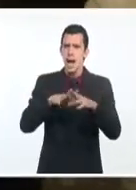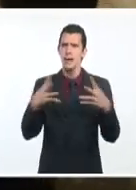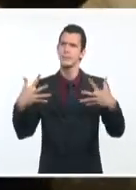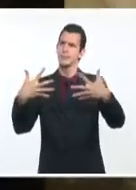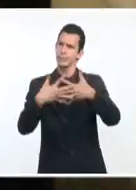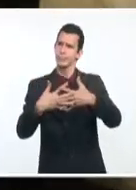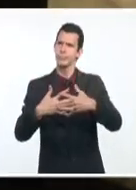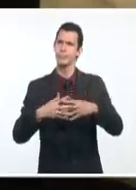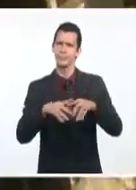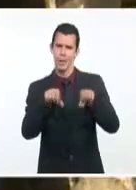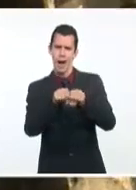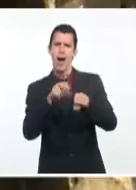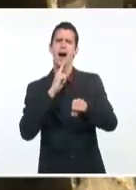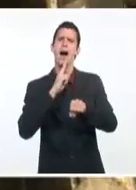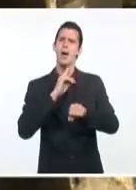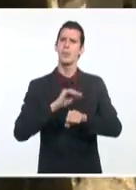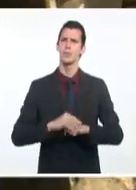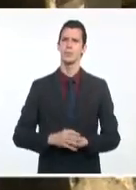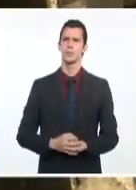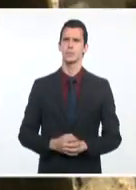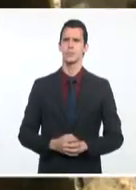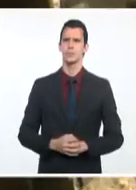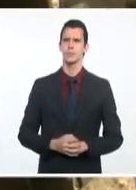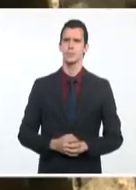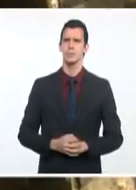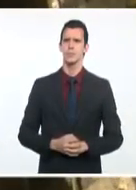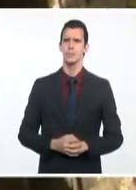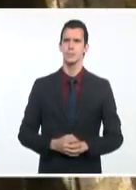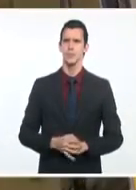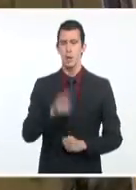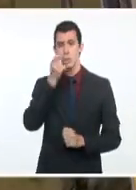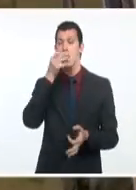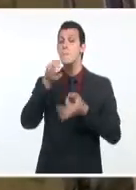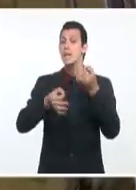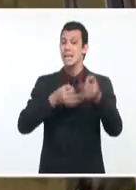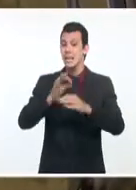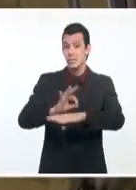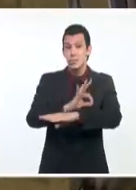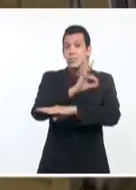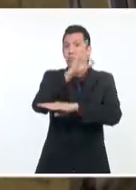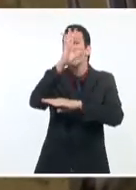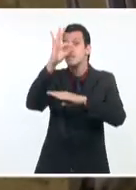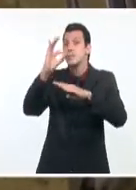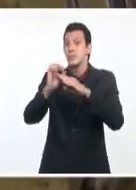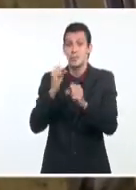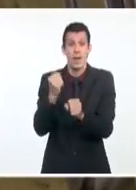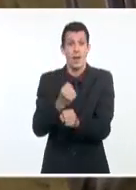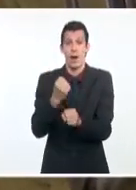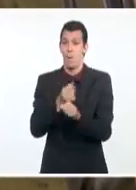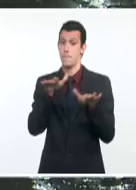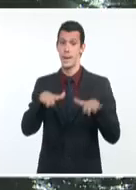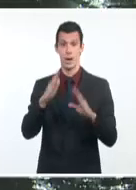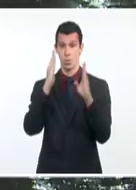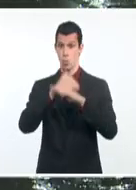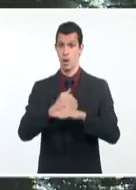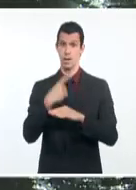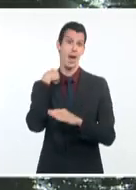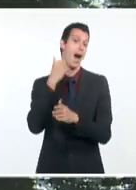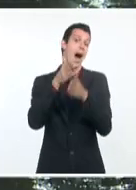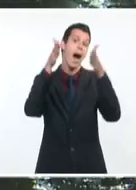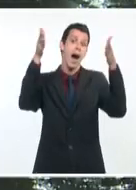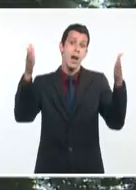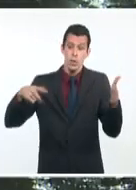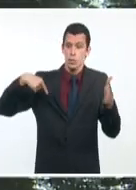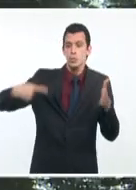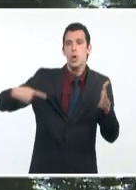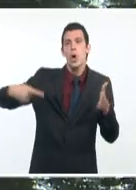8 frentes. Se trabaja a las 24 horas todos los días del año. Una preocupación constante de nuestro jefe, el mejoramiento de las